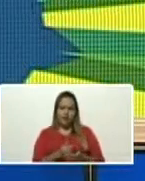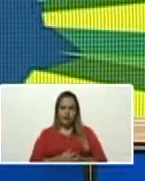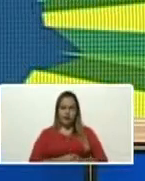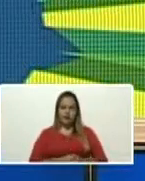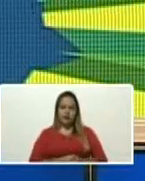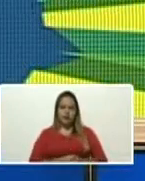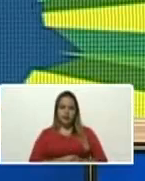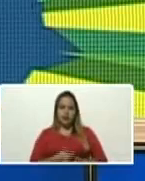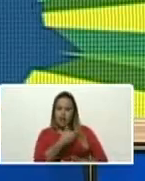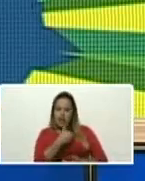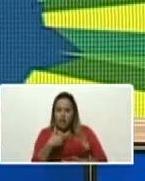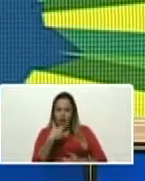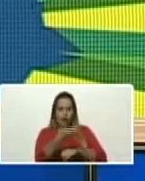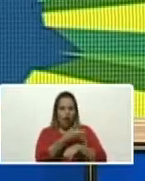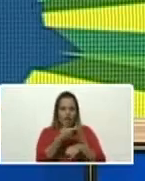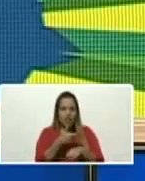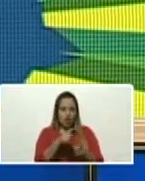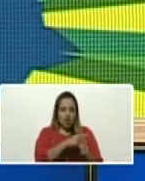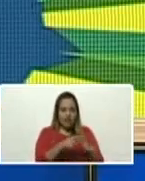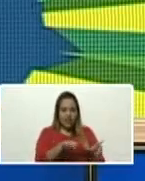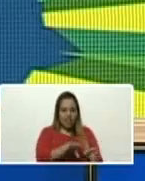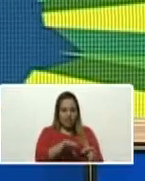que se pretenda un gobierno paralelo